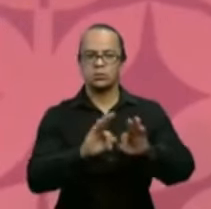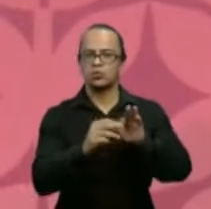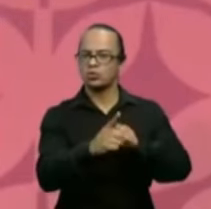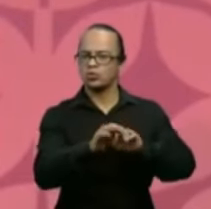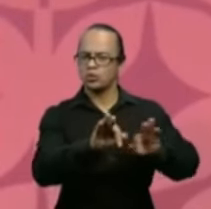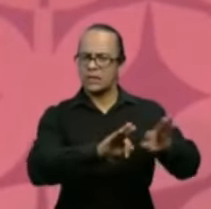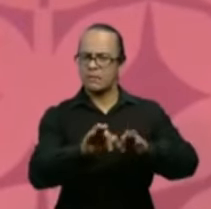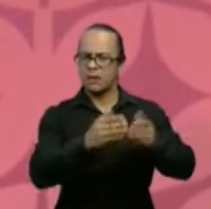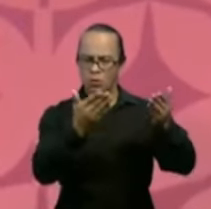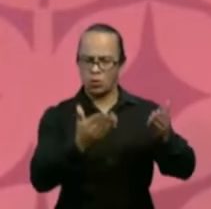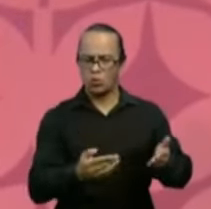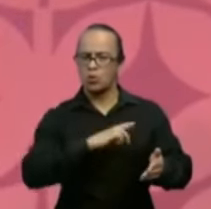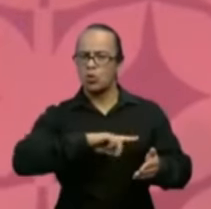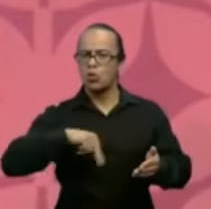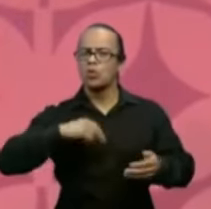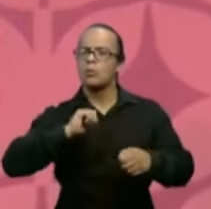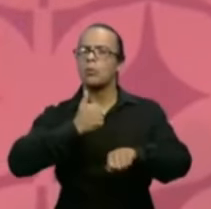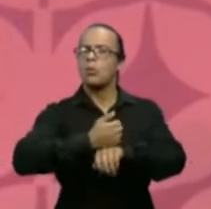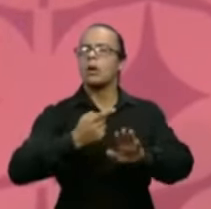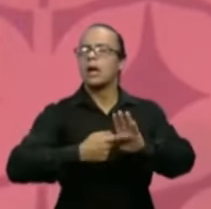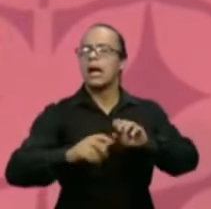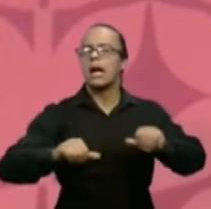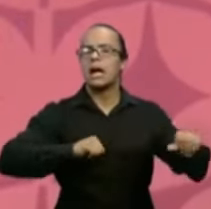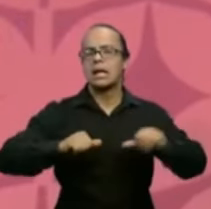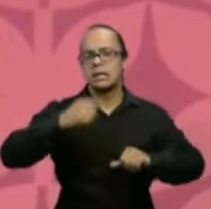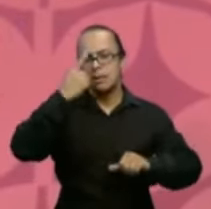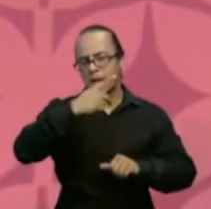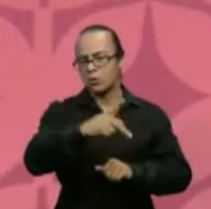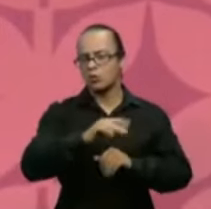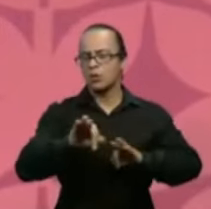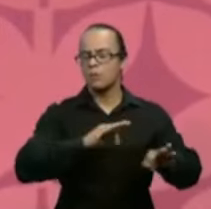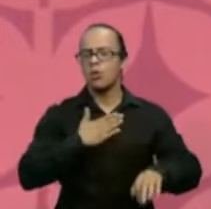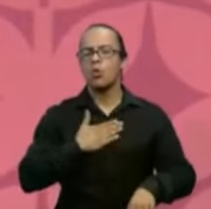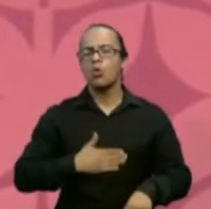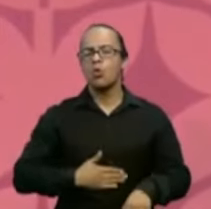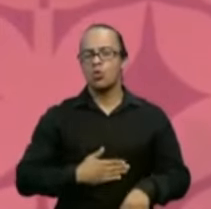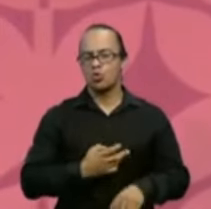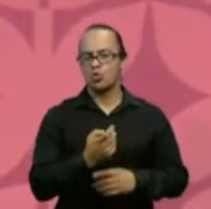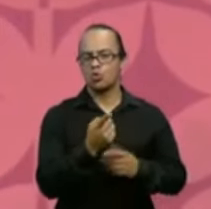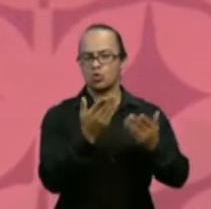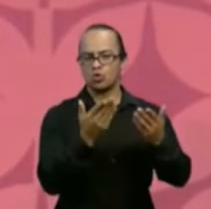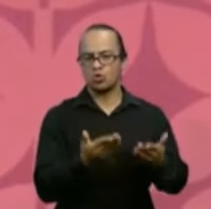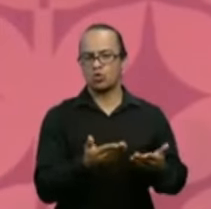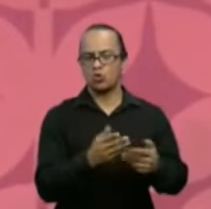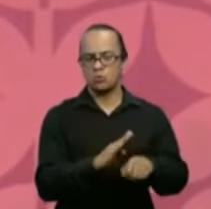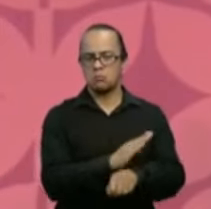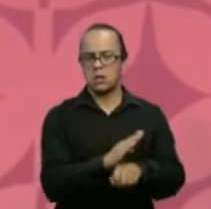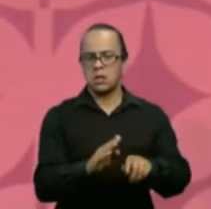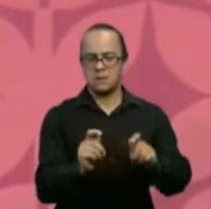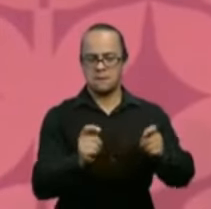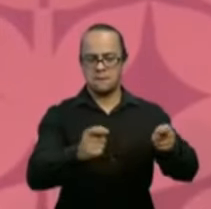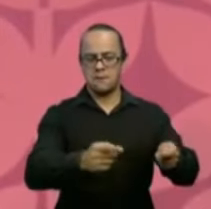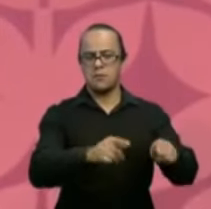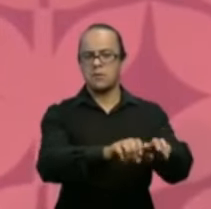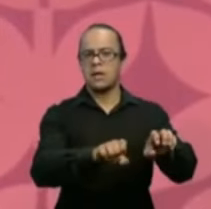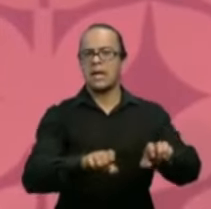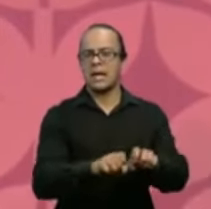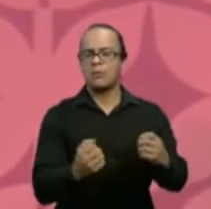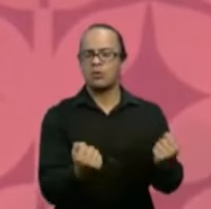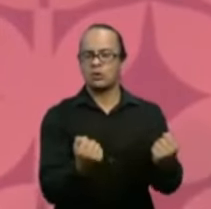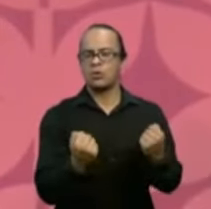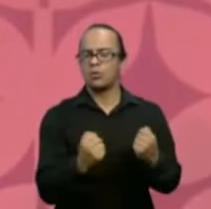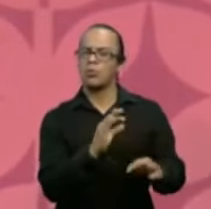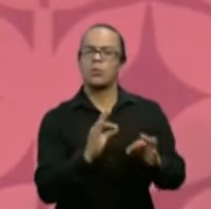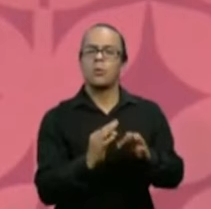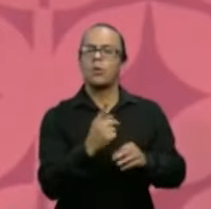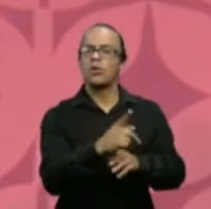trabajo, emprenderemos acciones para dignificar su labor, favoreciendo y fortaleciendo el equipo de seguridad y